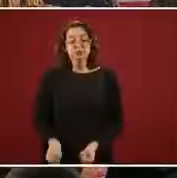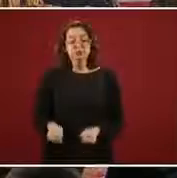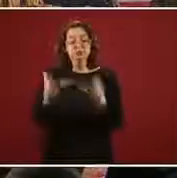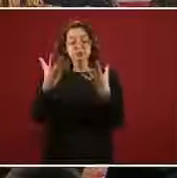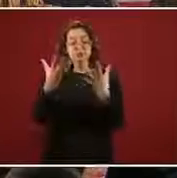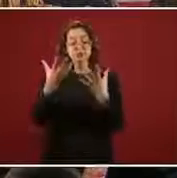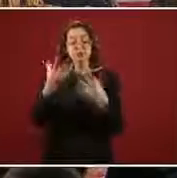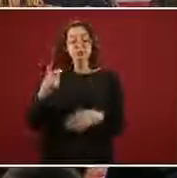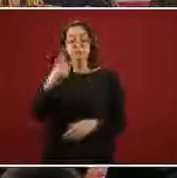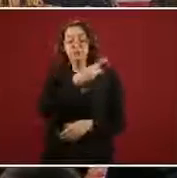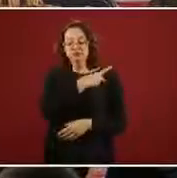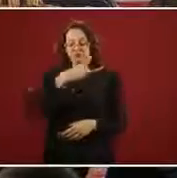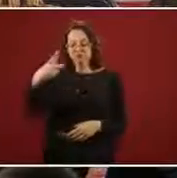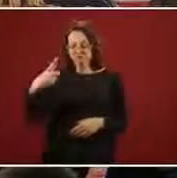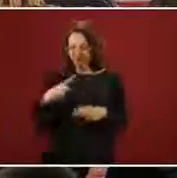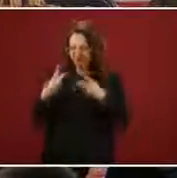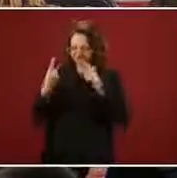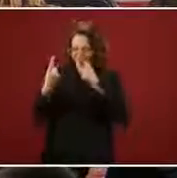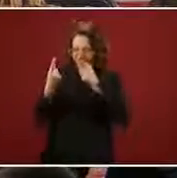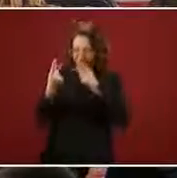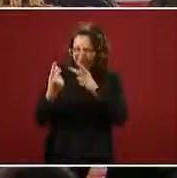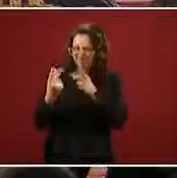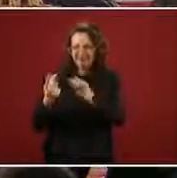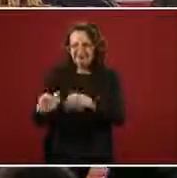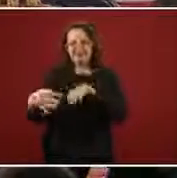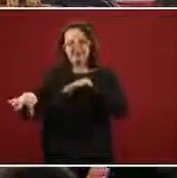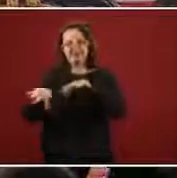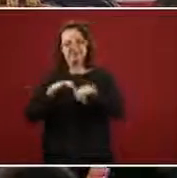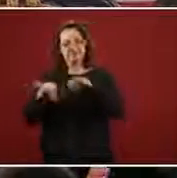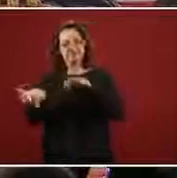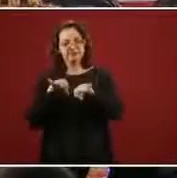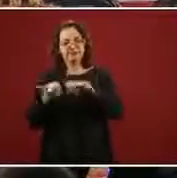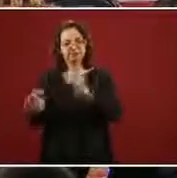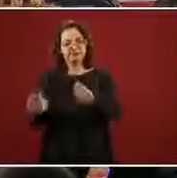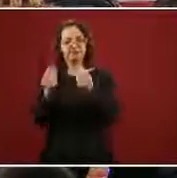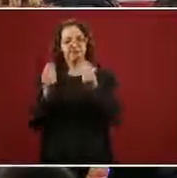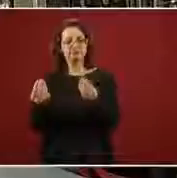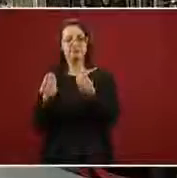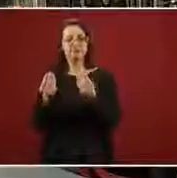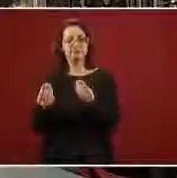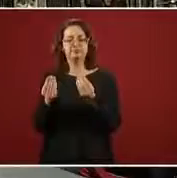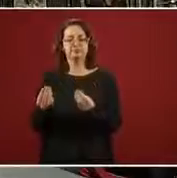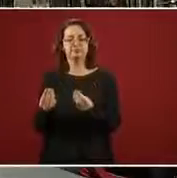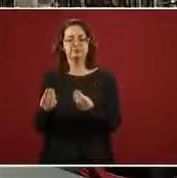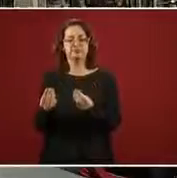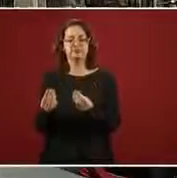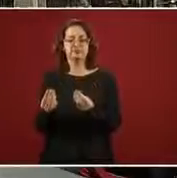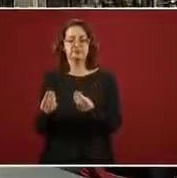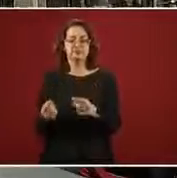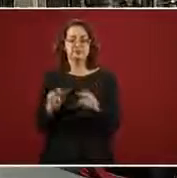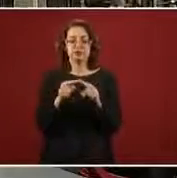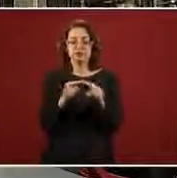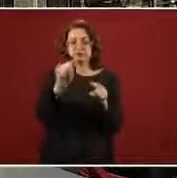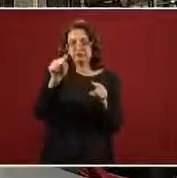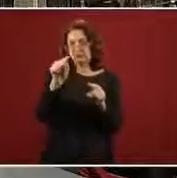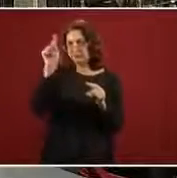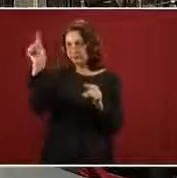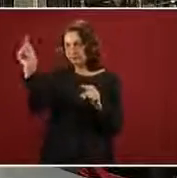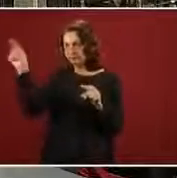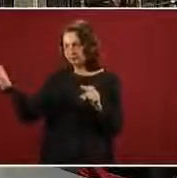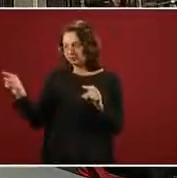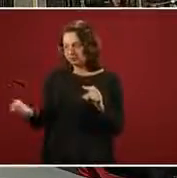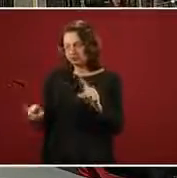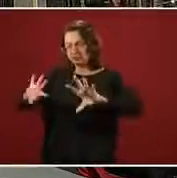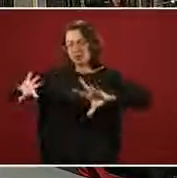tenemos que trabajar mucho en los siete tramos.